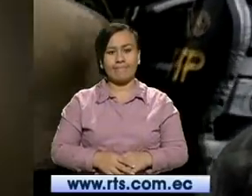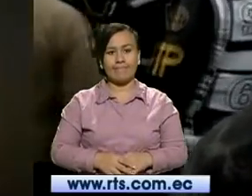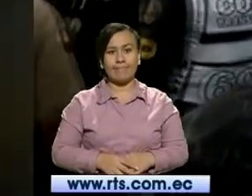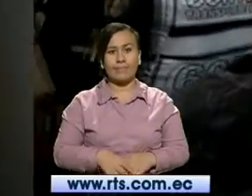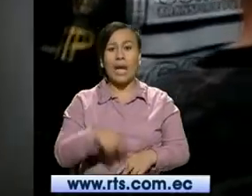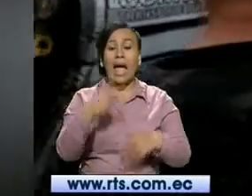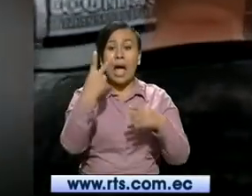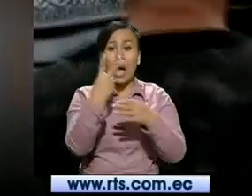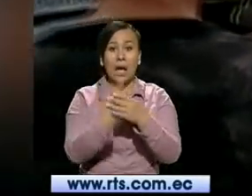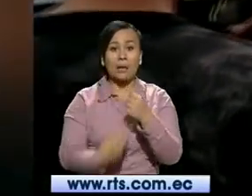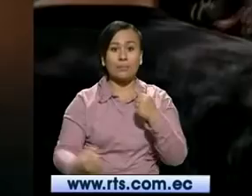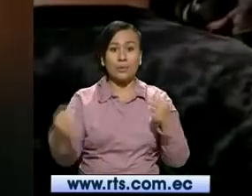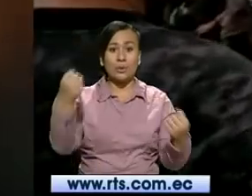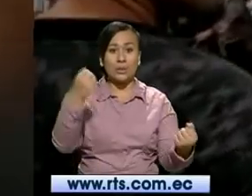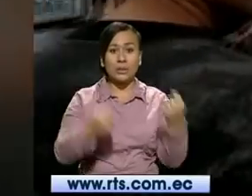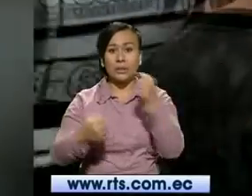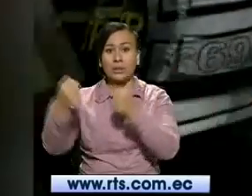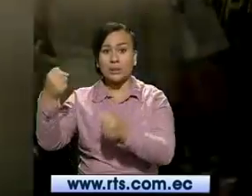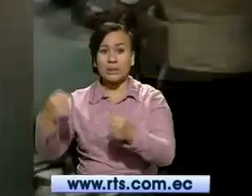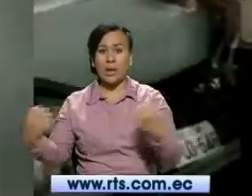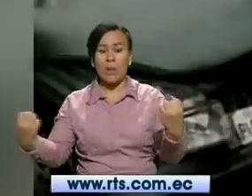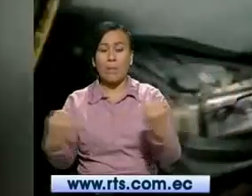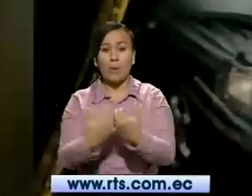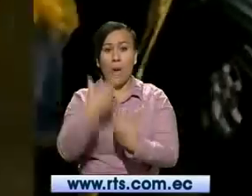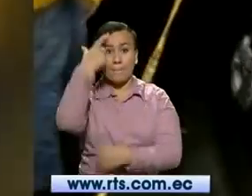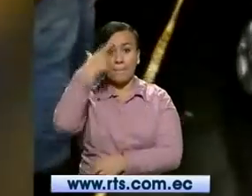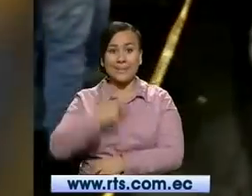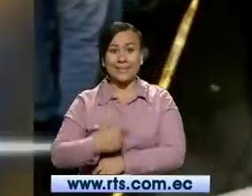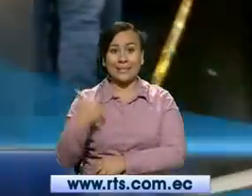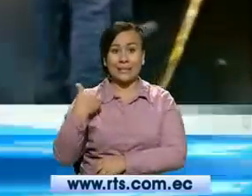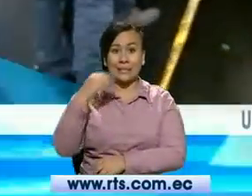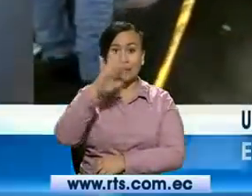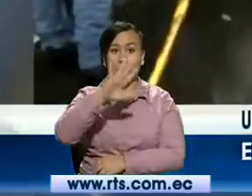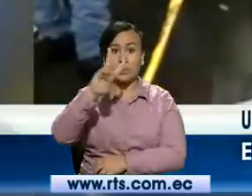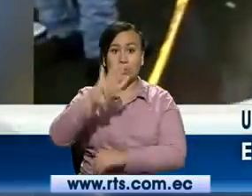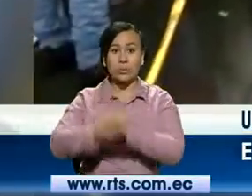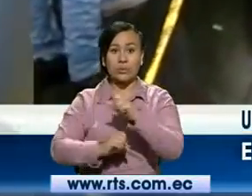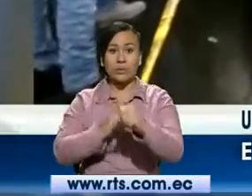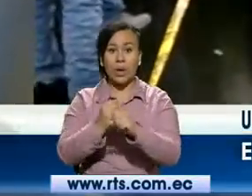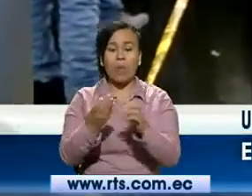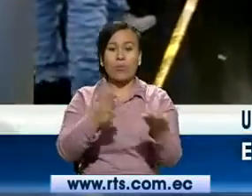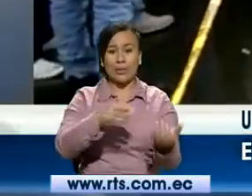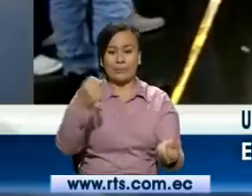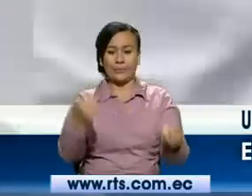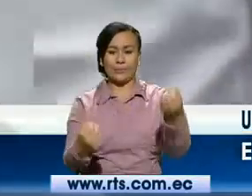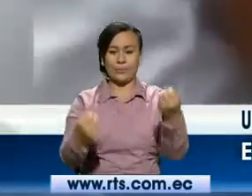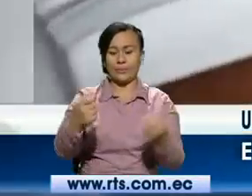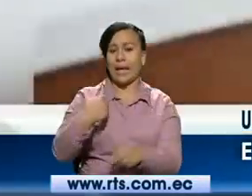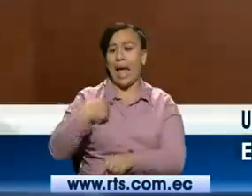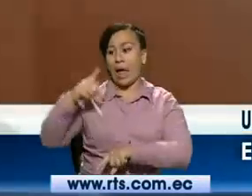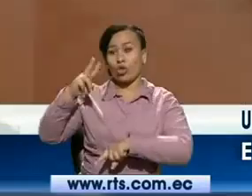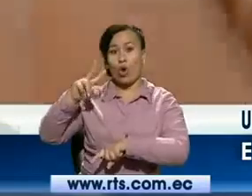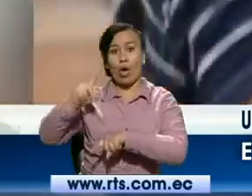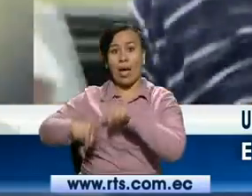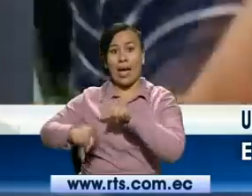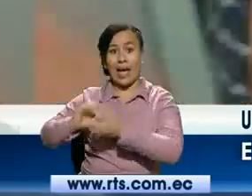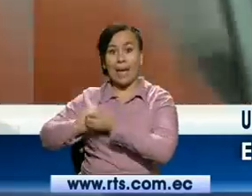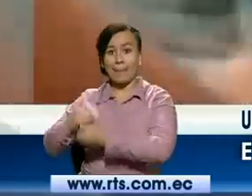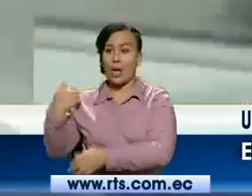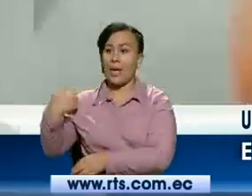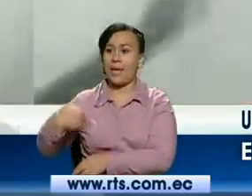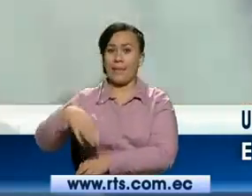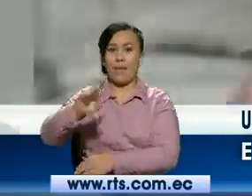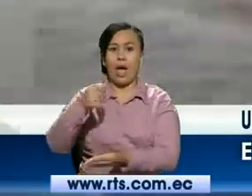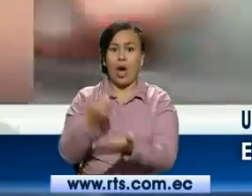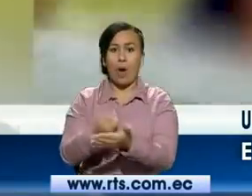El impacto fue tal que Ítalo Carriel, de 54 años, murió al instante en el vehículo en que viajaba con 2 amigos a comprar